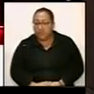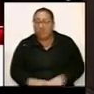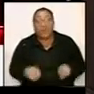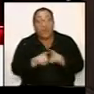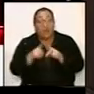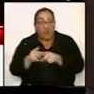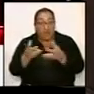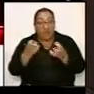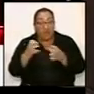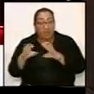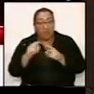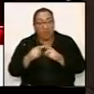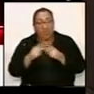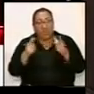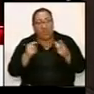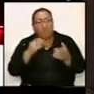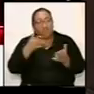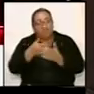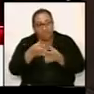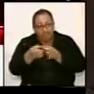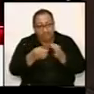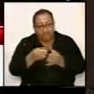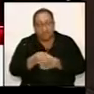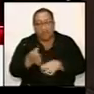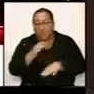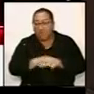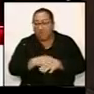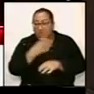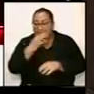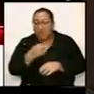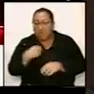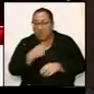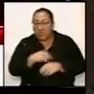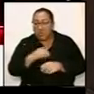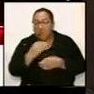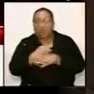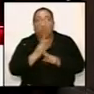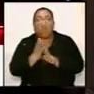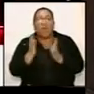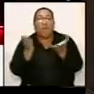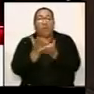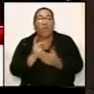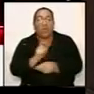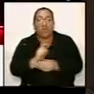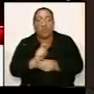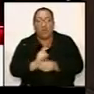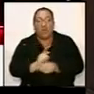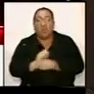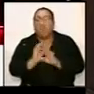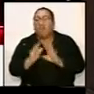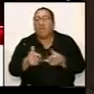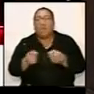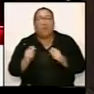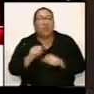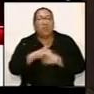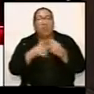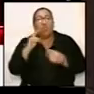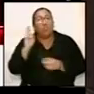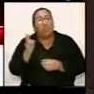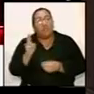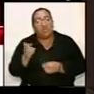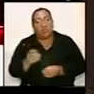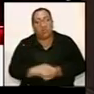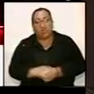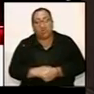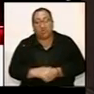También quiero hacerle un gran hincapié sobre la realidad de nuestro sistema educativo, el maltrato a nuestros maestros, a